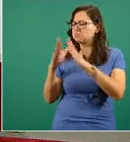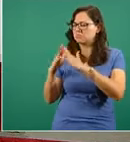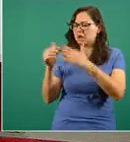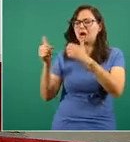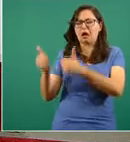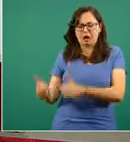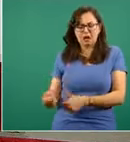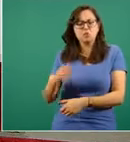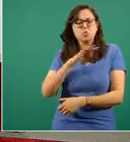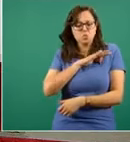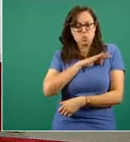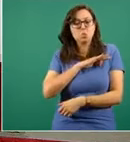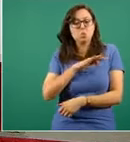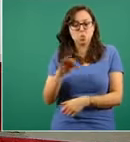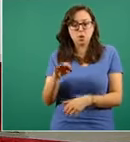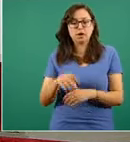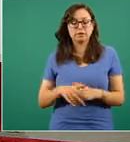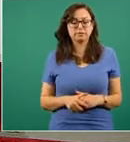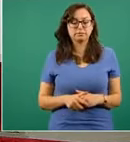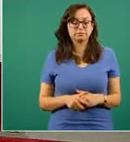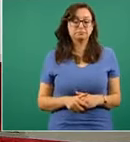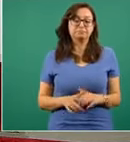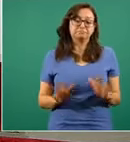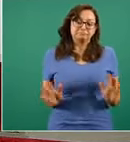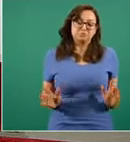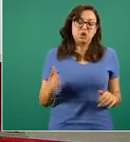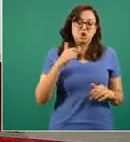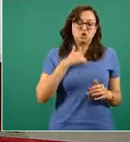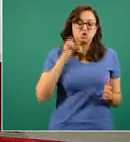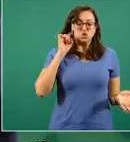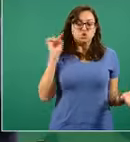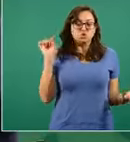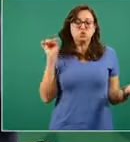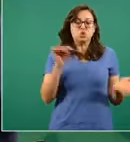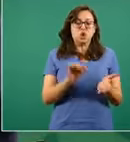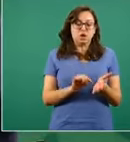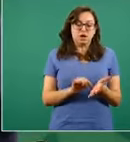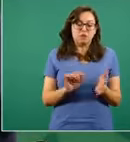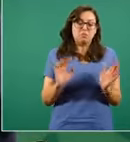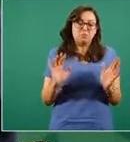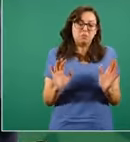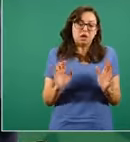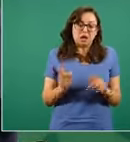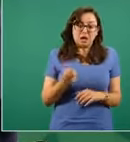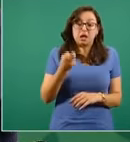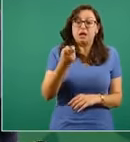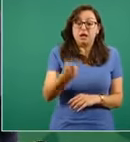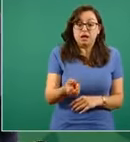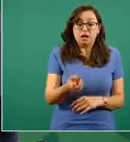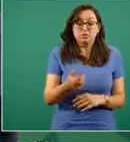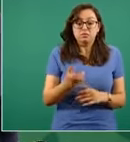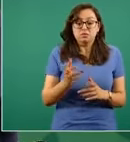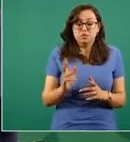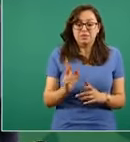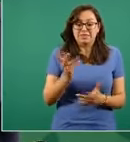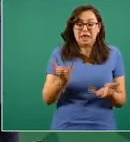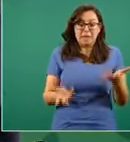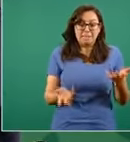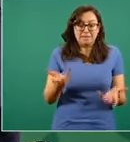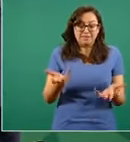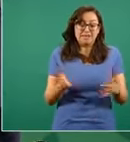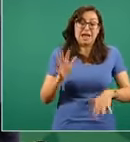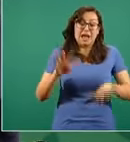seguimiento domiciliario. Entonces yo creo que esto en todo caso podría sí estar más asociado a momentos específicos en donde